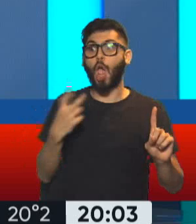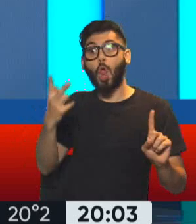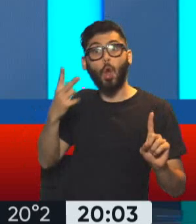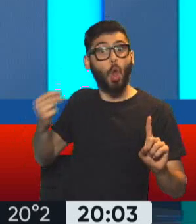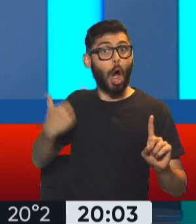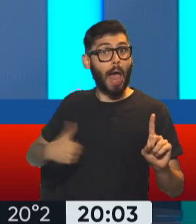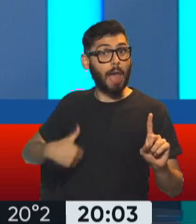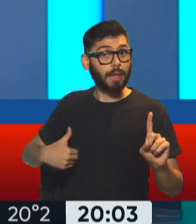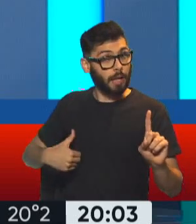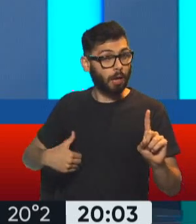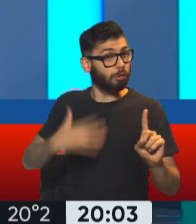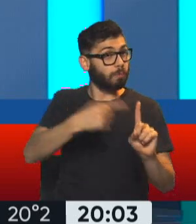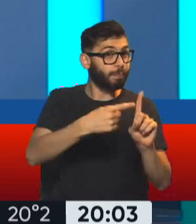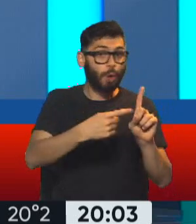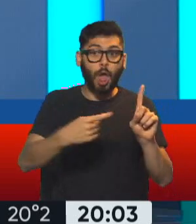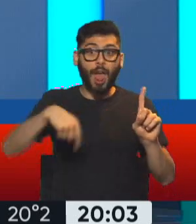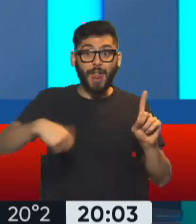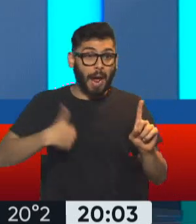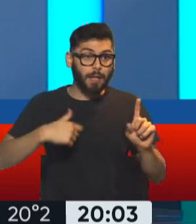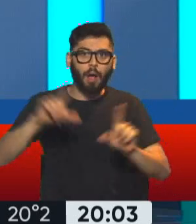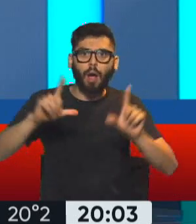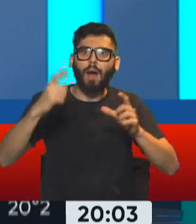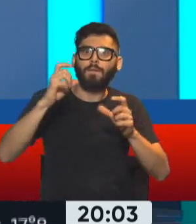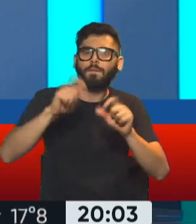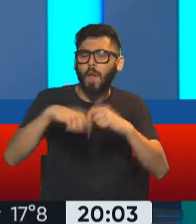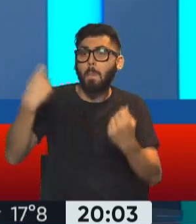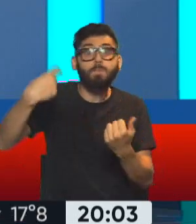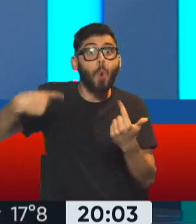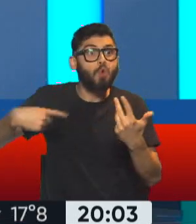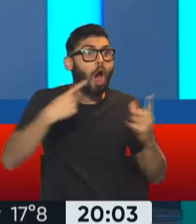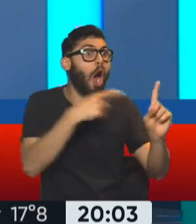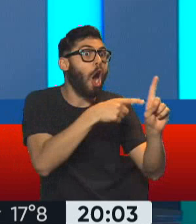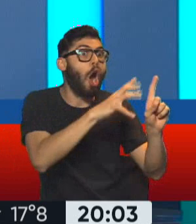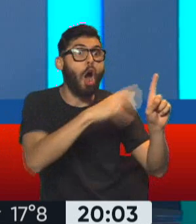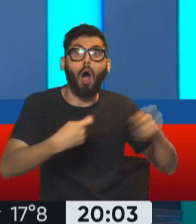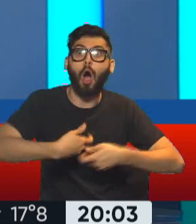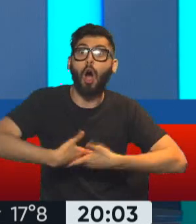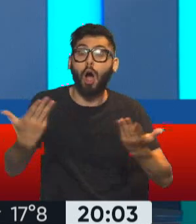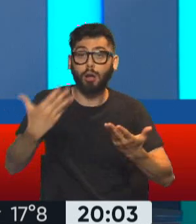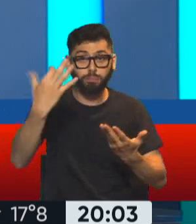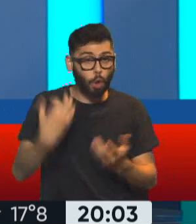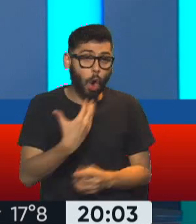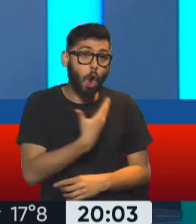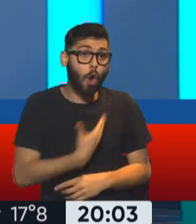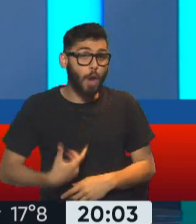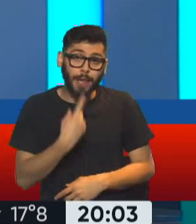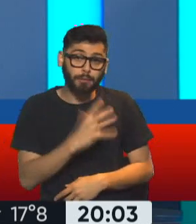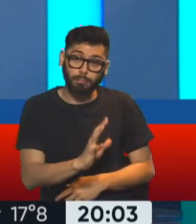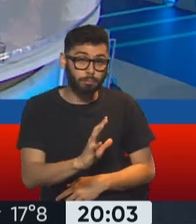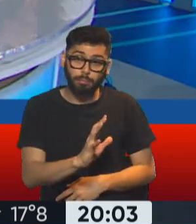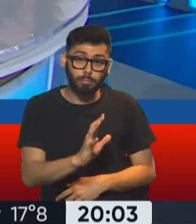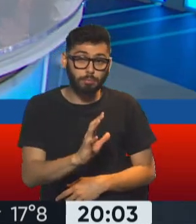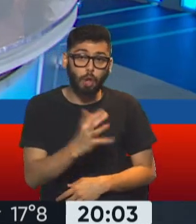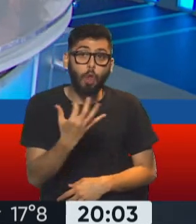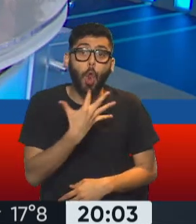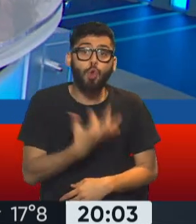fue recogida por los principales medios de nuestro país e incluso después de la desmentida oficial, de la desmentida del gobierno, fue tapa de diarios, Nazarena.